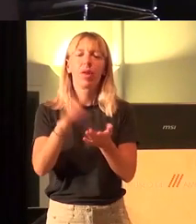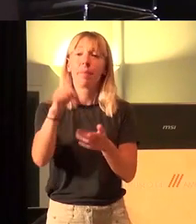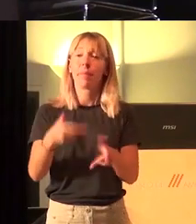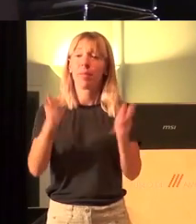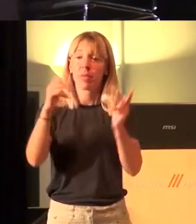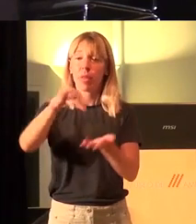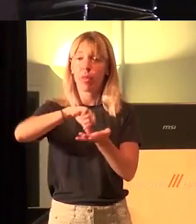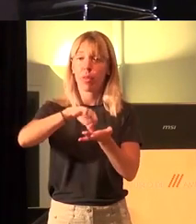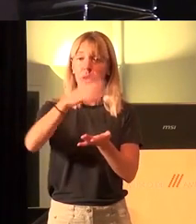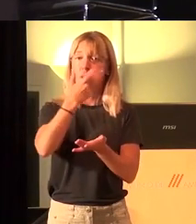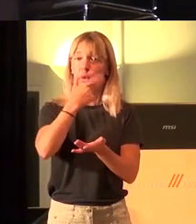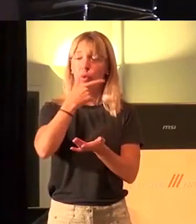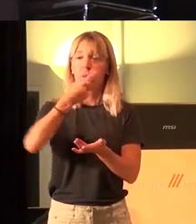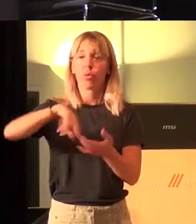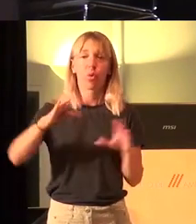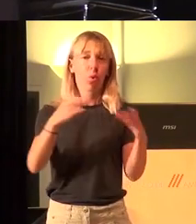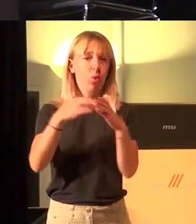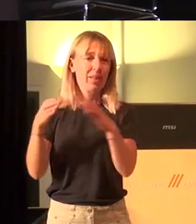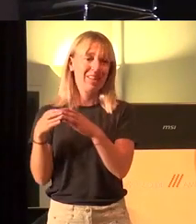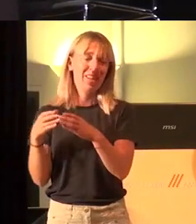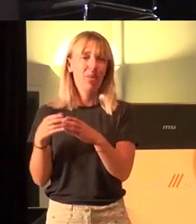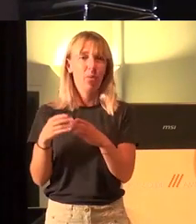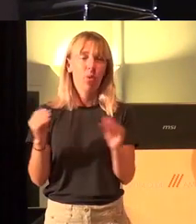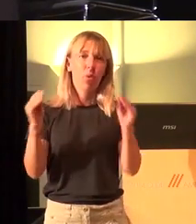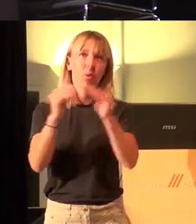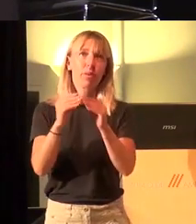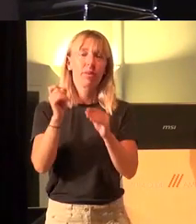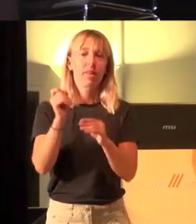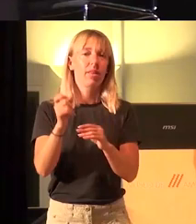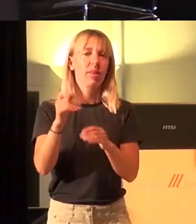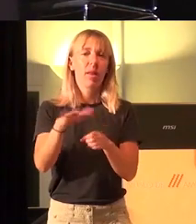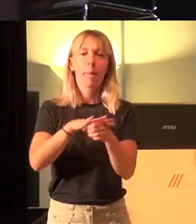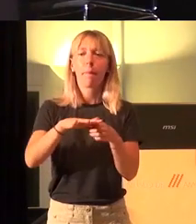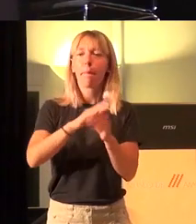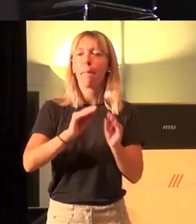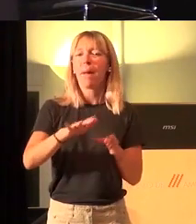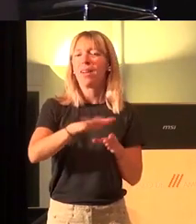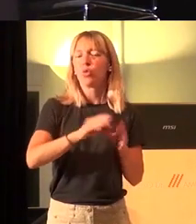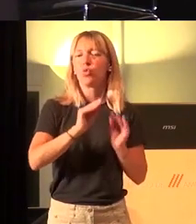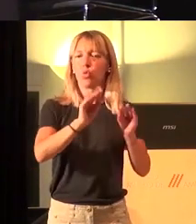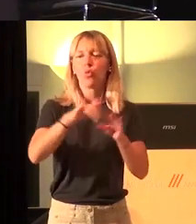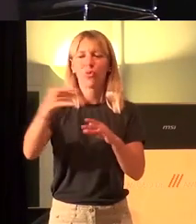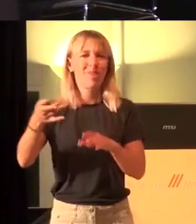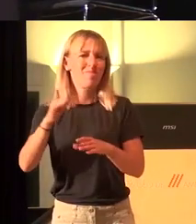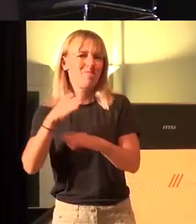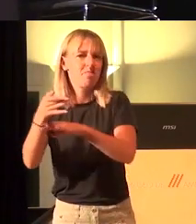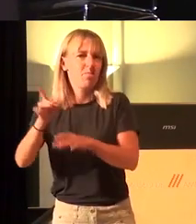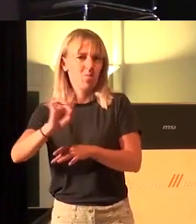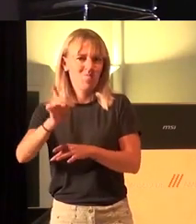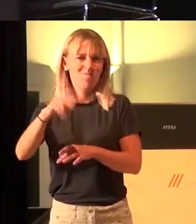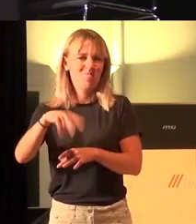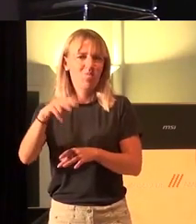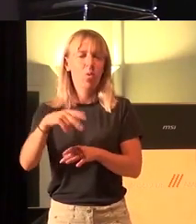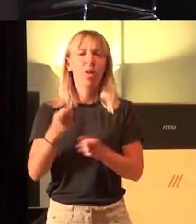ciudad. Nuestros colectivos, sobre todo, no suelen salir de sus barrios. El ofrecerles una oferta cultural,